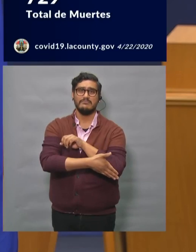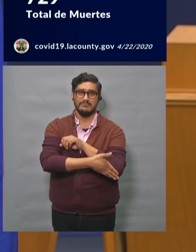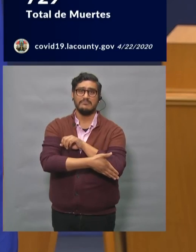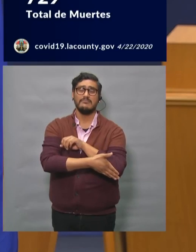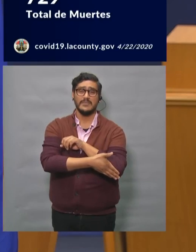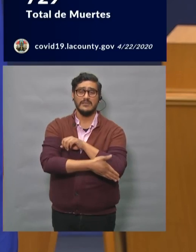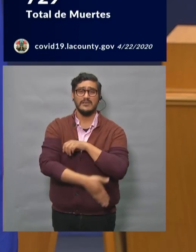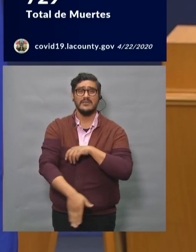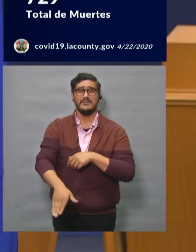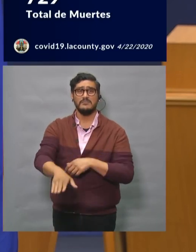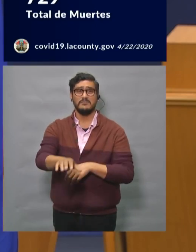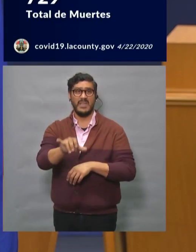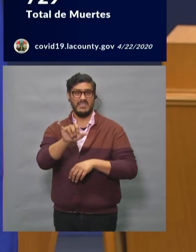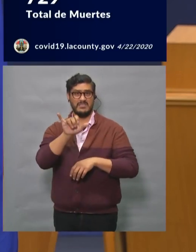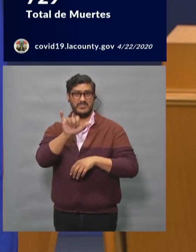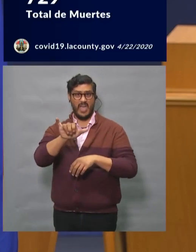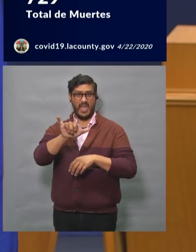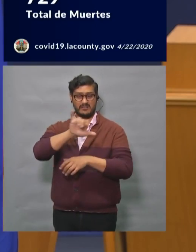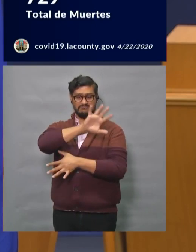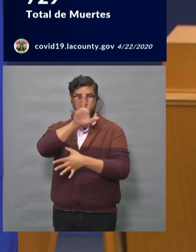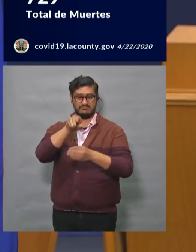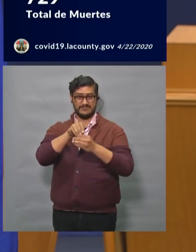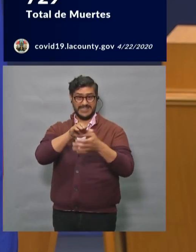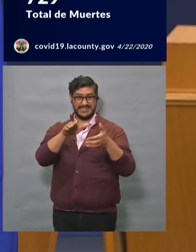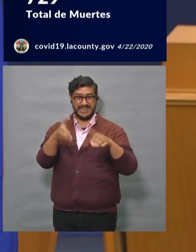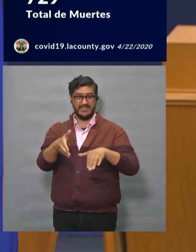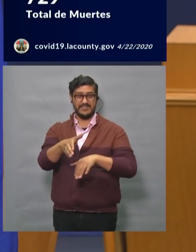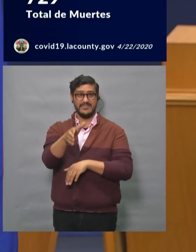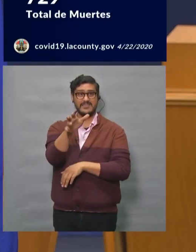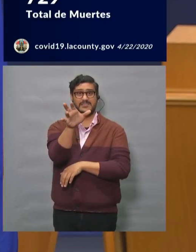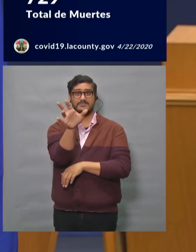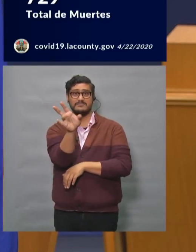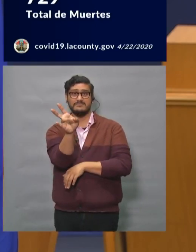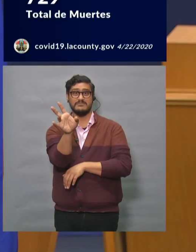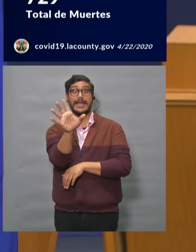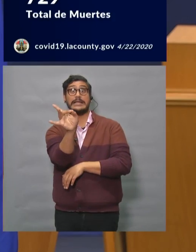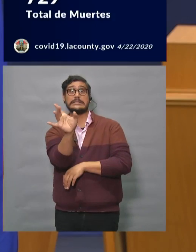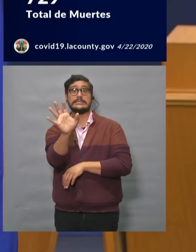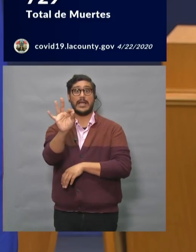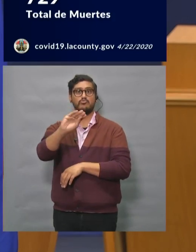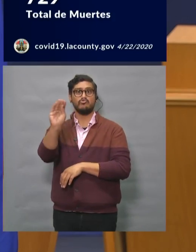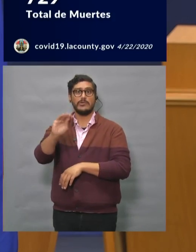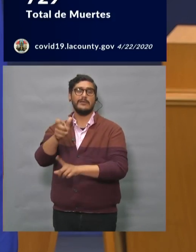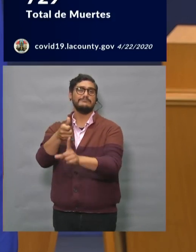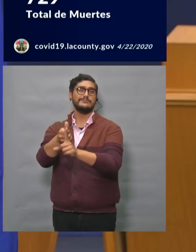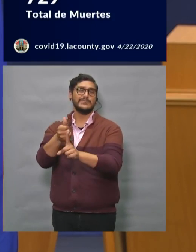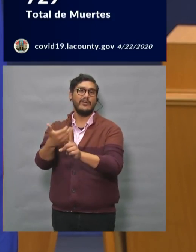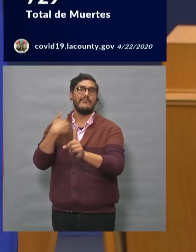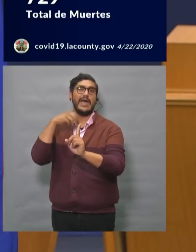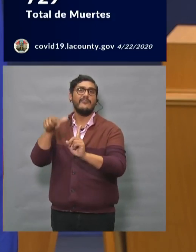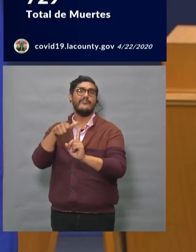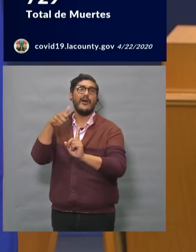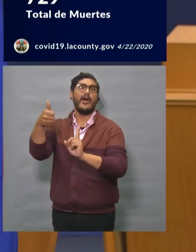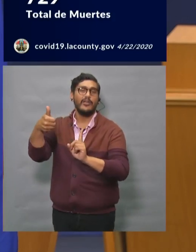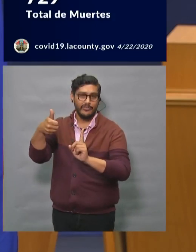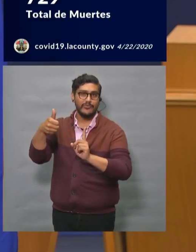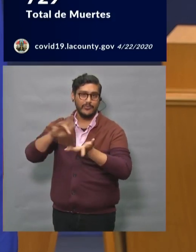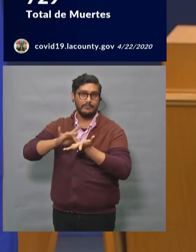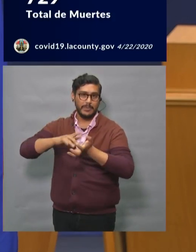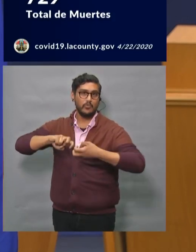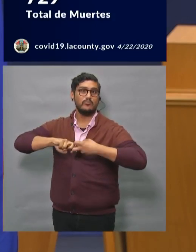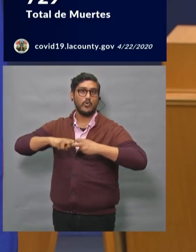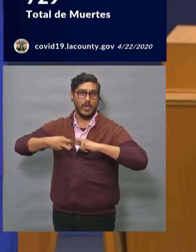El 89% de las personas que fallecieron a causa de COVID-19 tenían condiciones delicadas de salud, lo